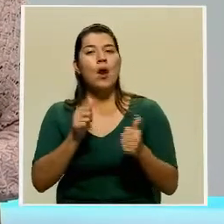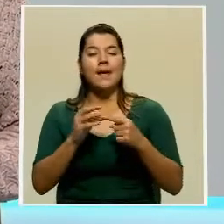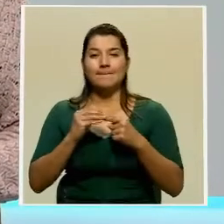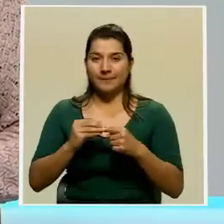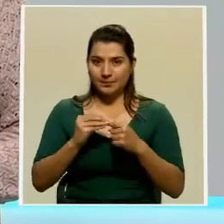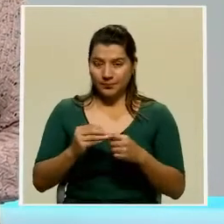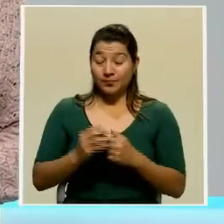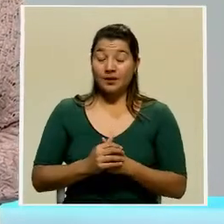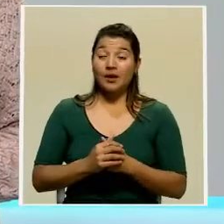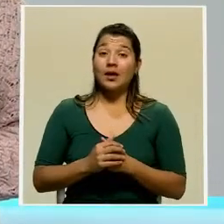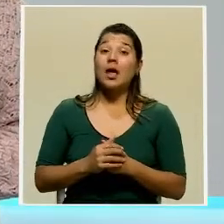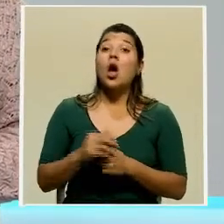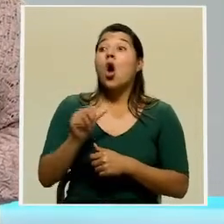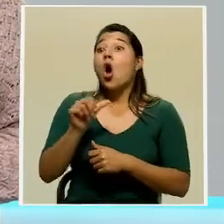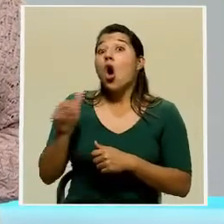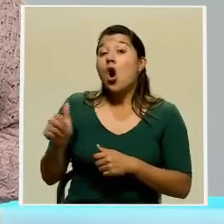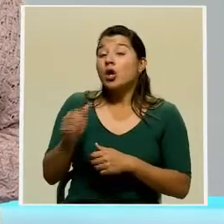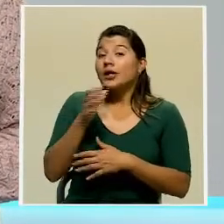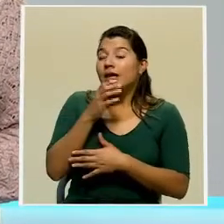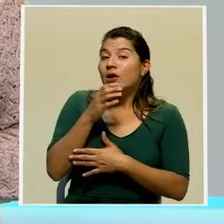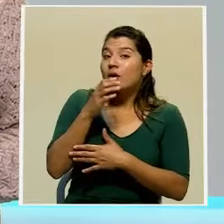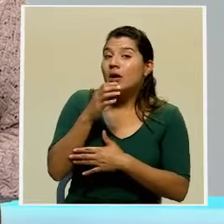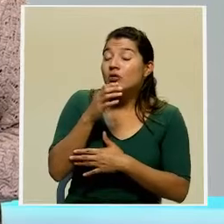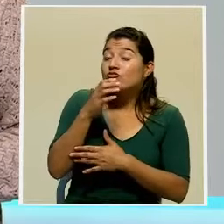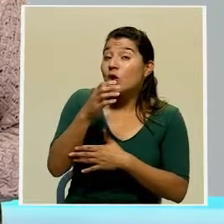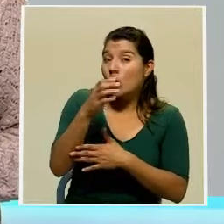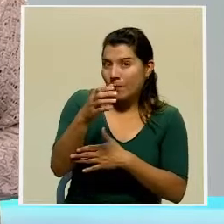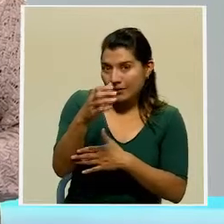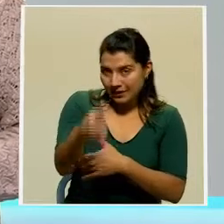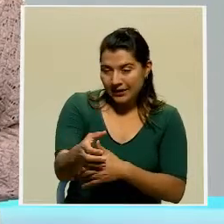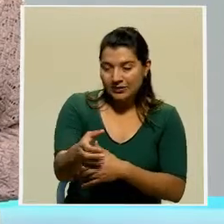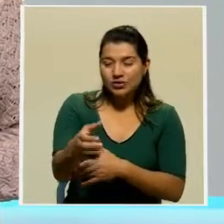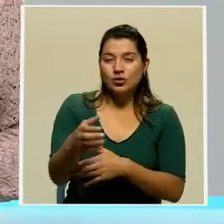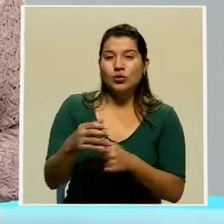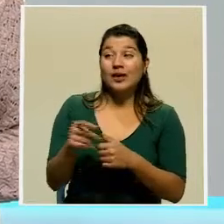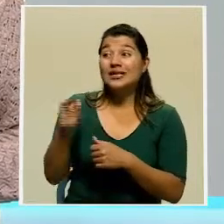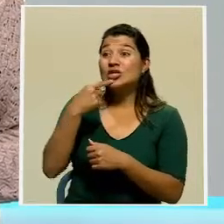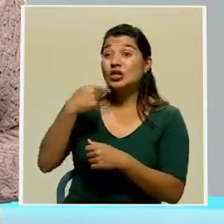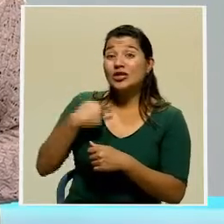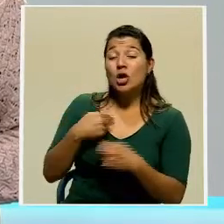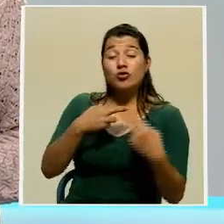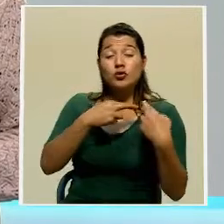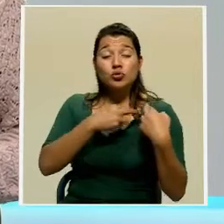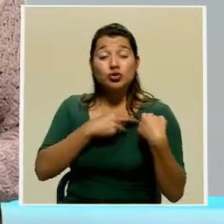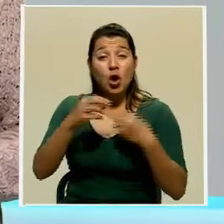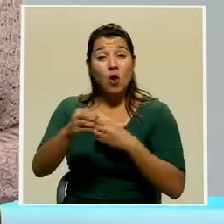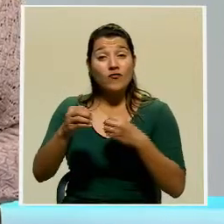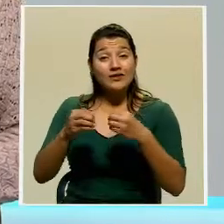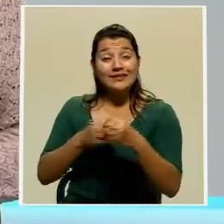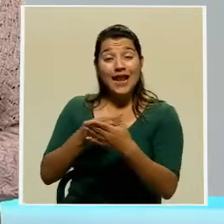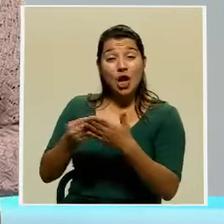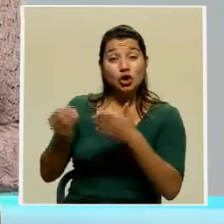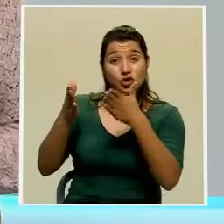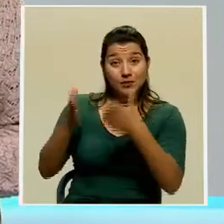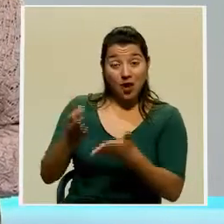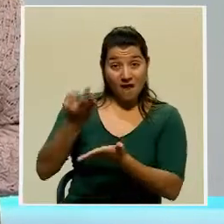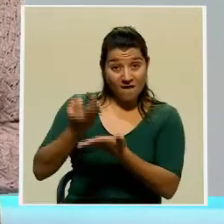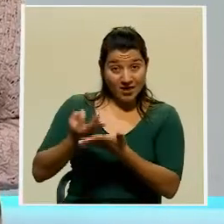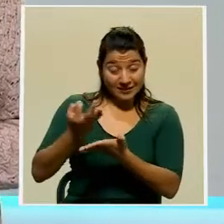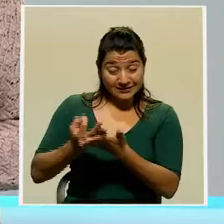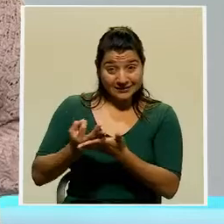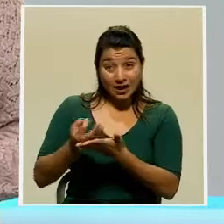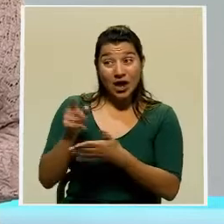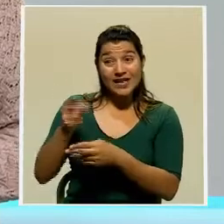las recomendaciones que nos brindaba el encargado de la Oficina del Consumidor Financiero, Danilo Montero, también es